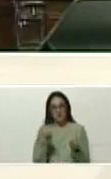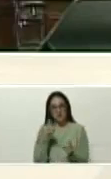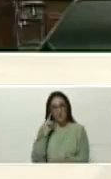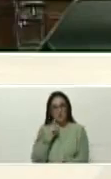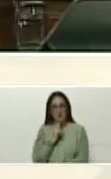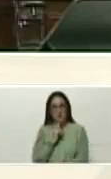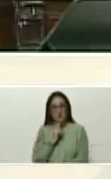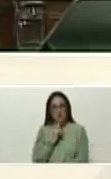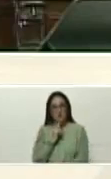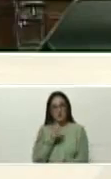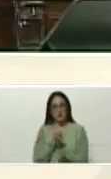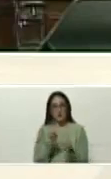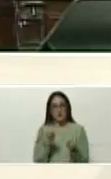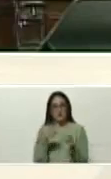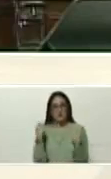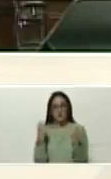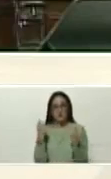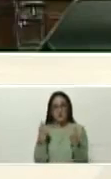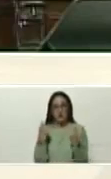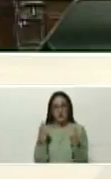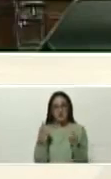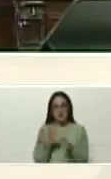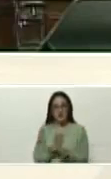democracia popular,